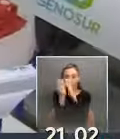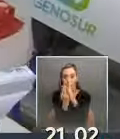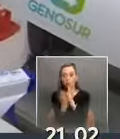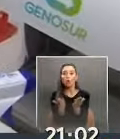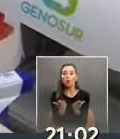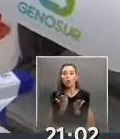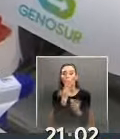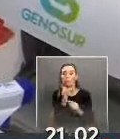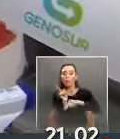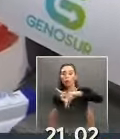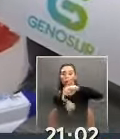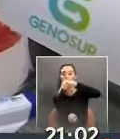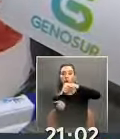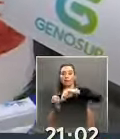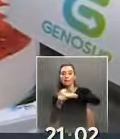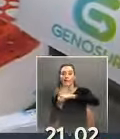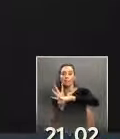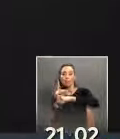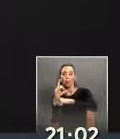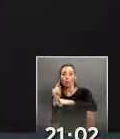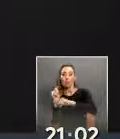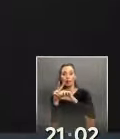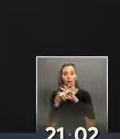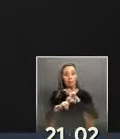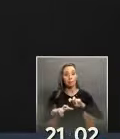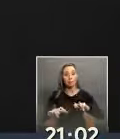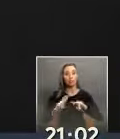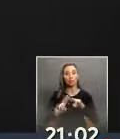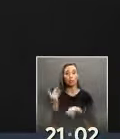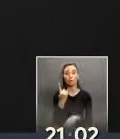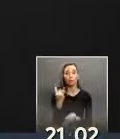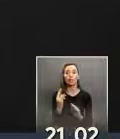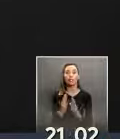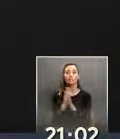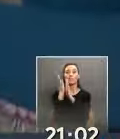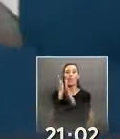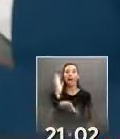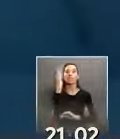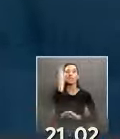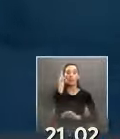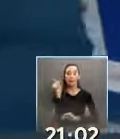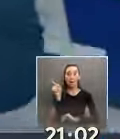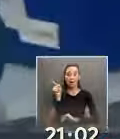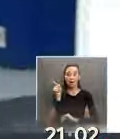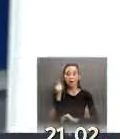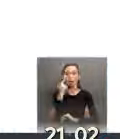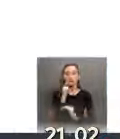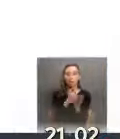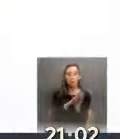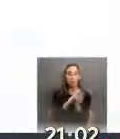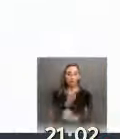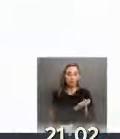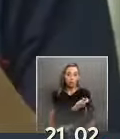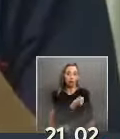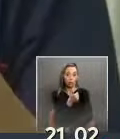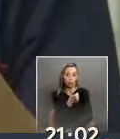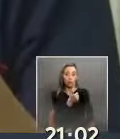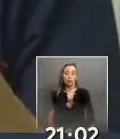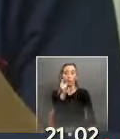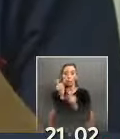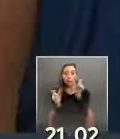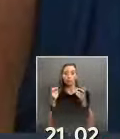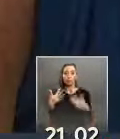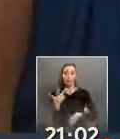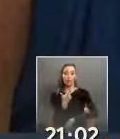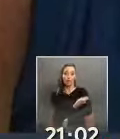de combatirla. Según un estudio realizado por la Universidad San Sebastián, pese a la efectividad comprobada de las vacunas, los primeros inoculados